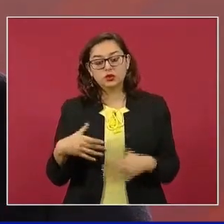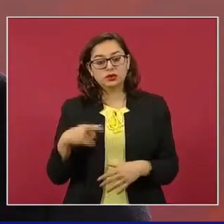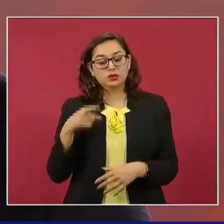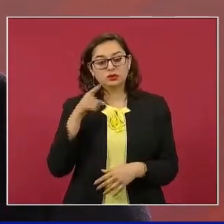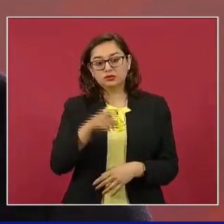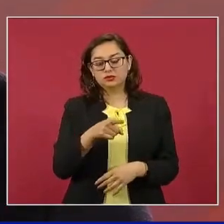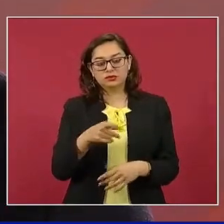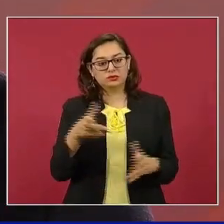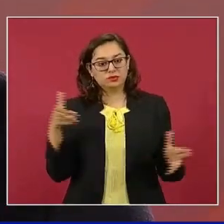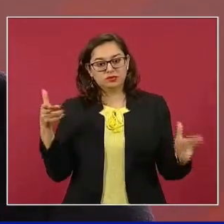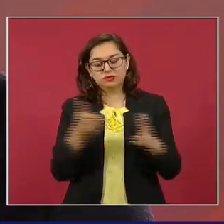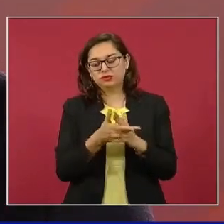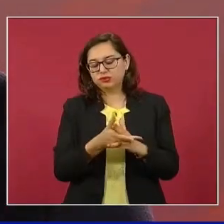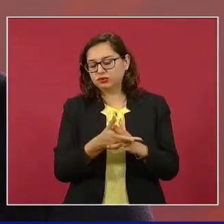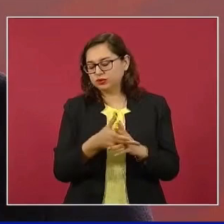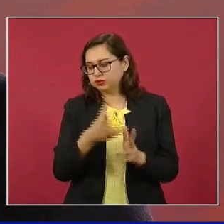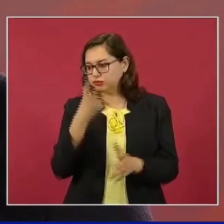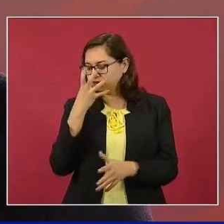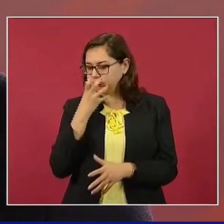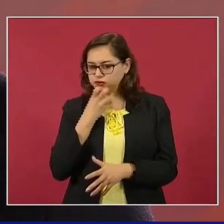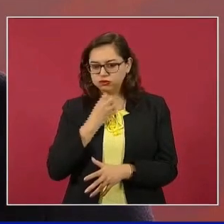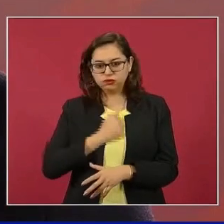doloroso,